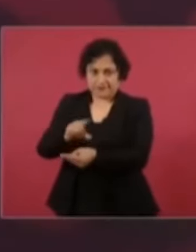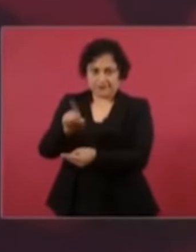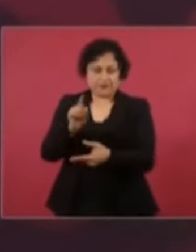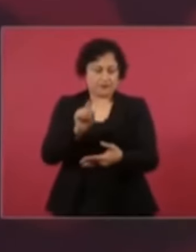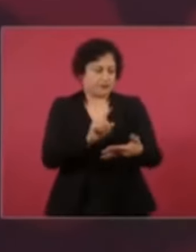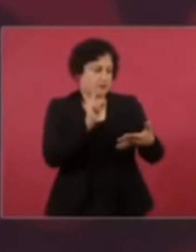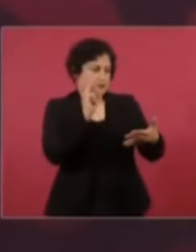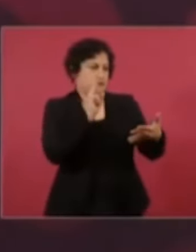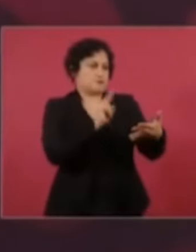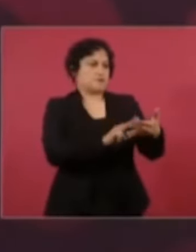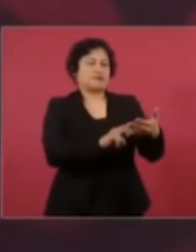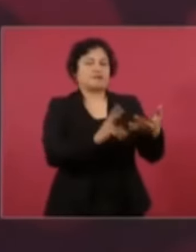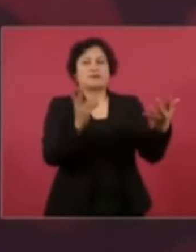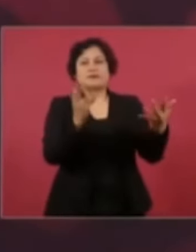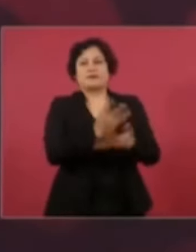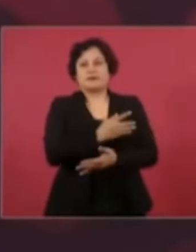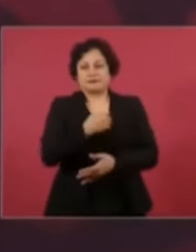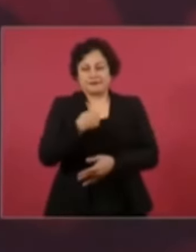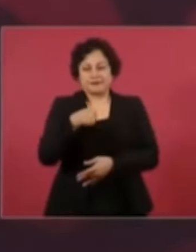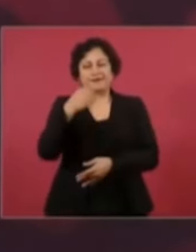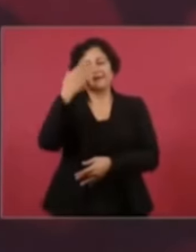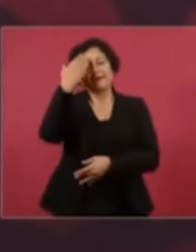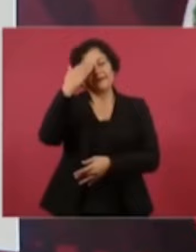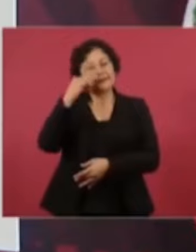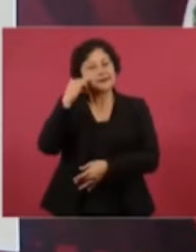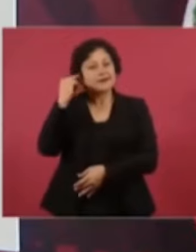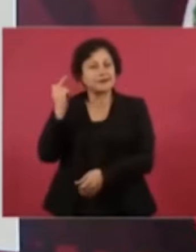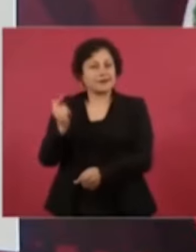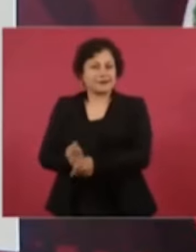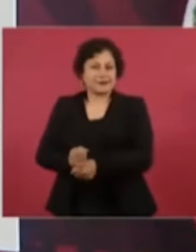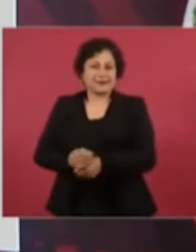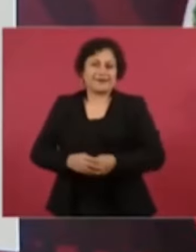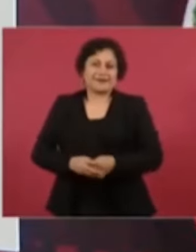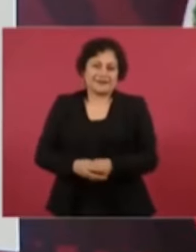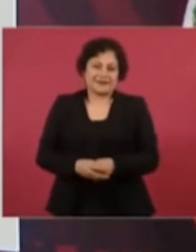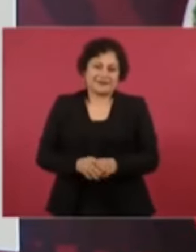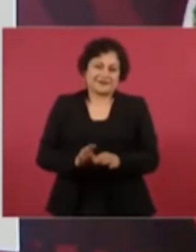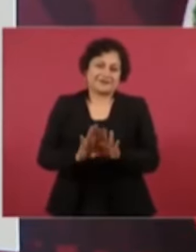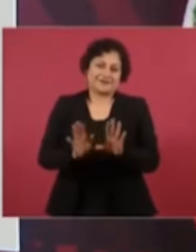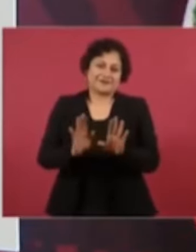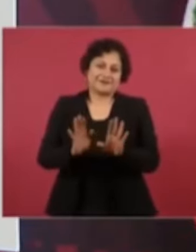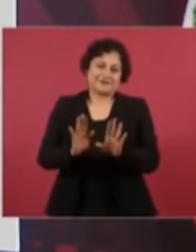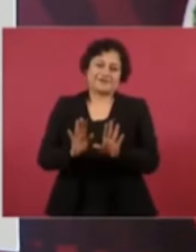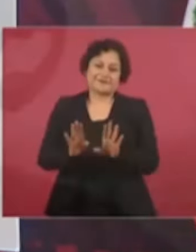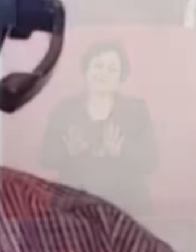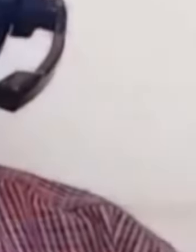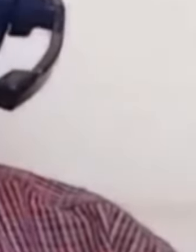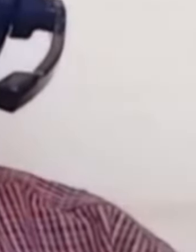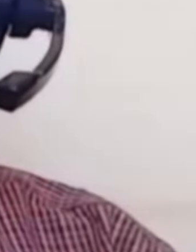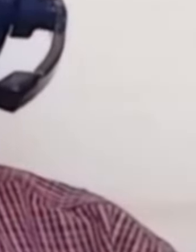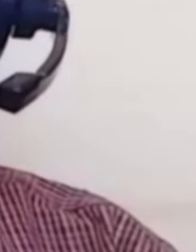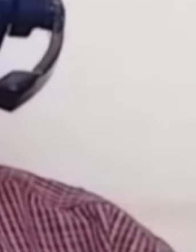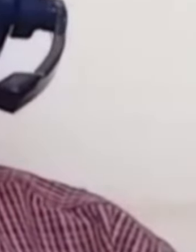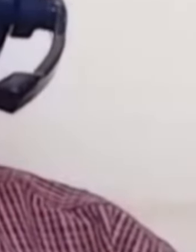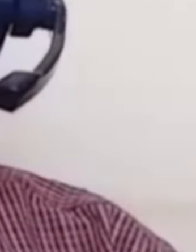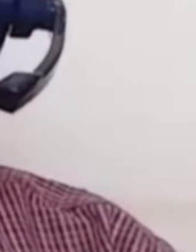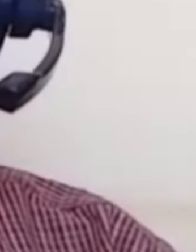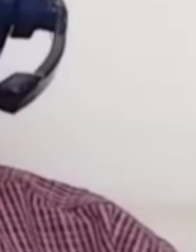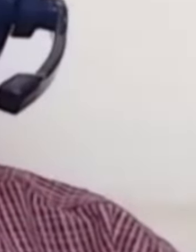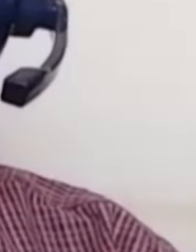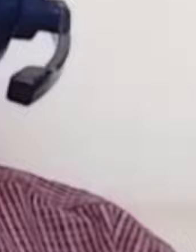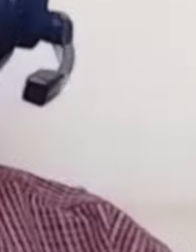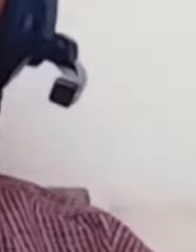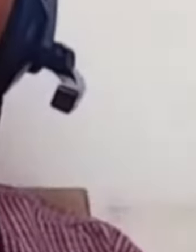ya. Entonces, no me van a seguir ganando la nota, ¿cómo?